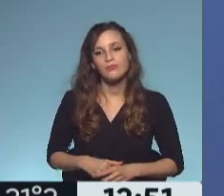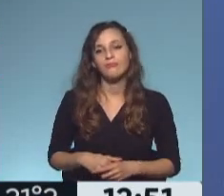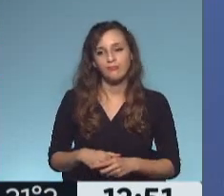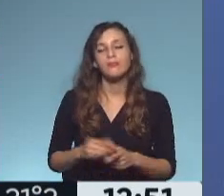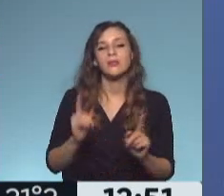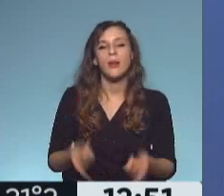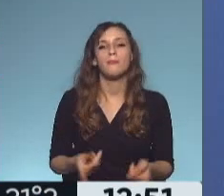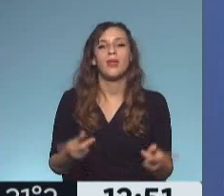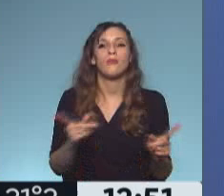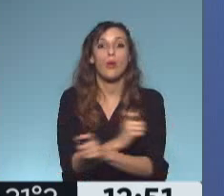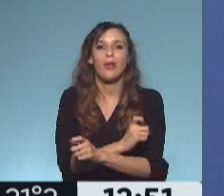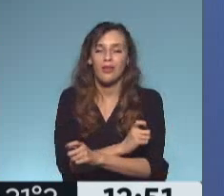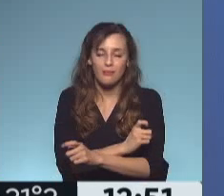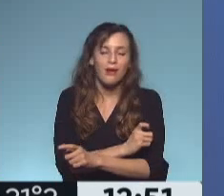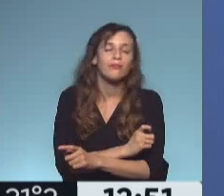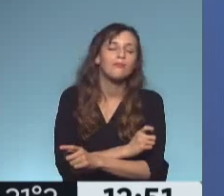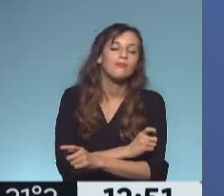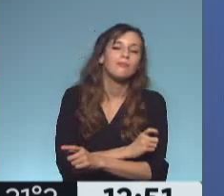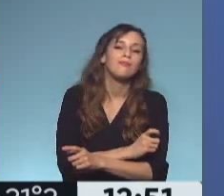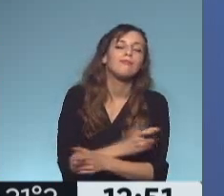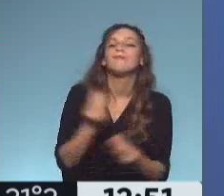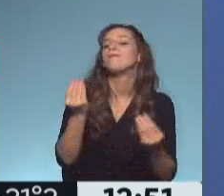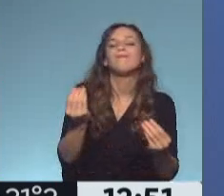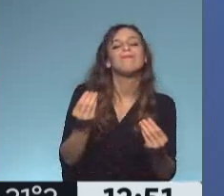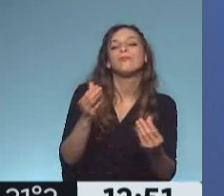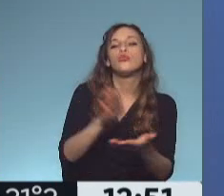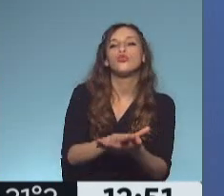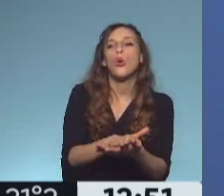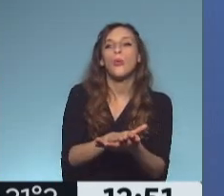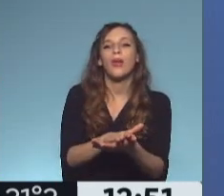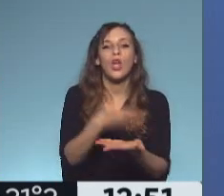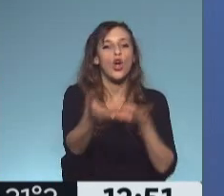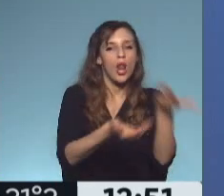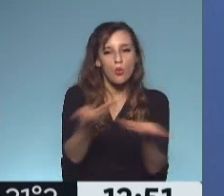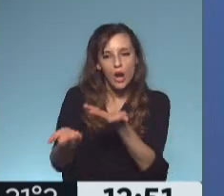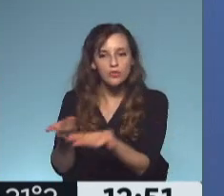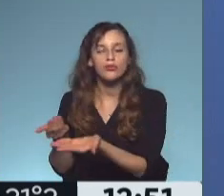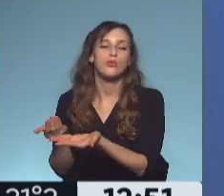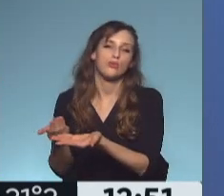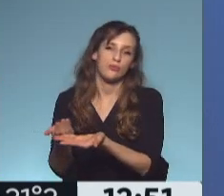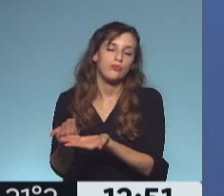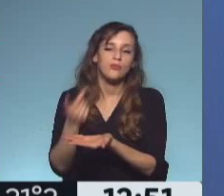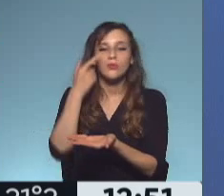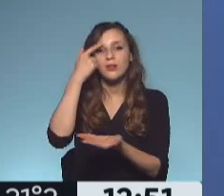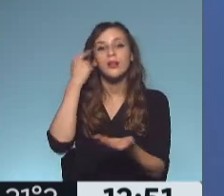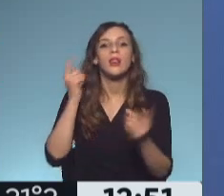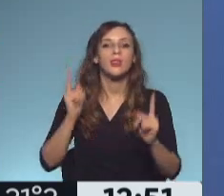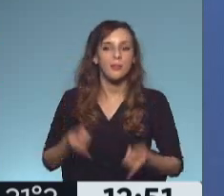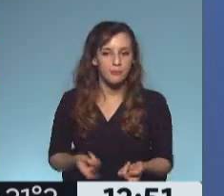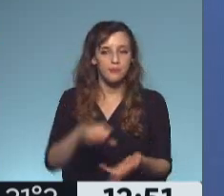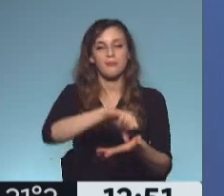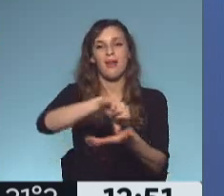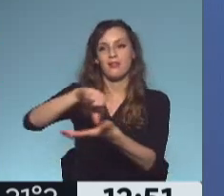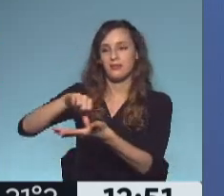la cadena de suministros, entonces tiene que haber también colaboración en lo que es la cadena de suministros, las cadenas de valor. Por otro lado, también aquellos países que